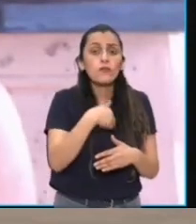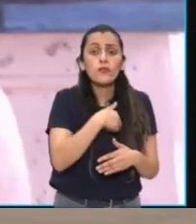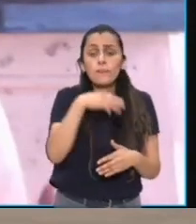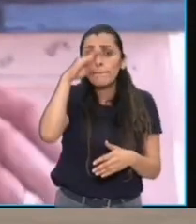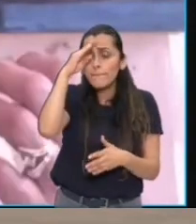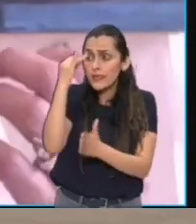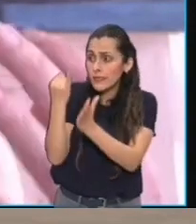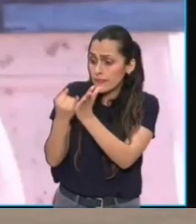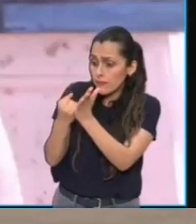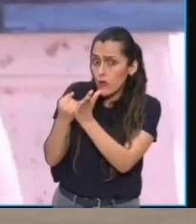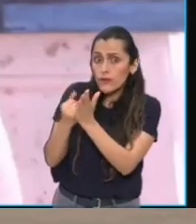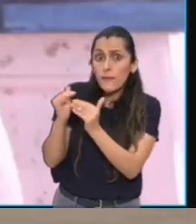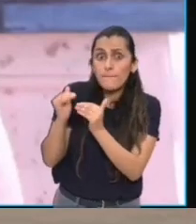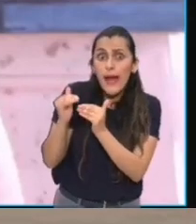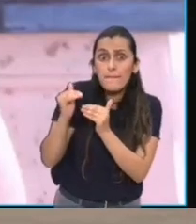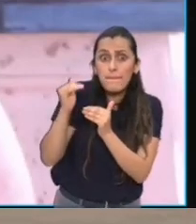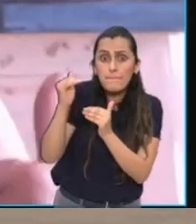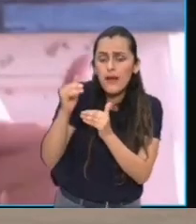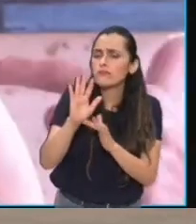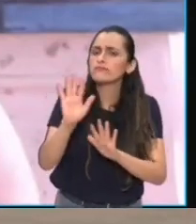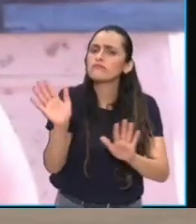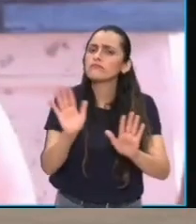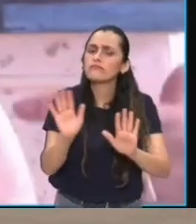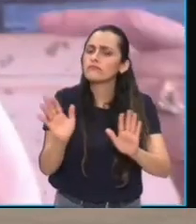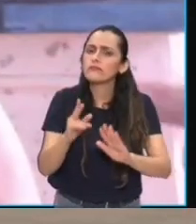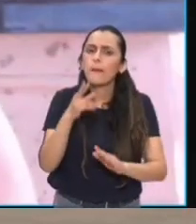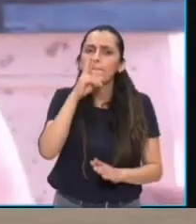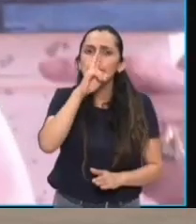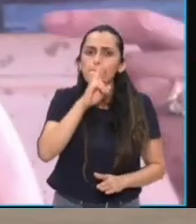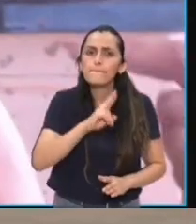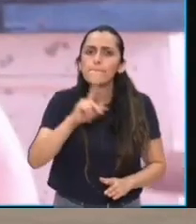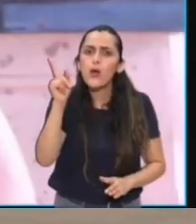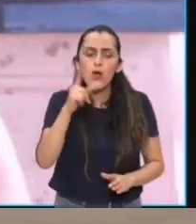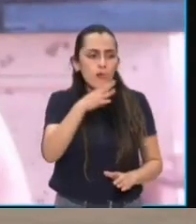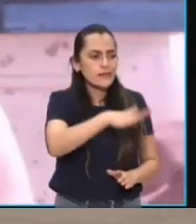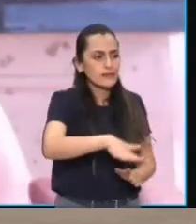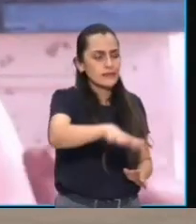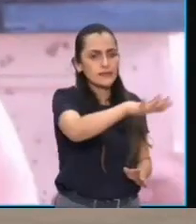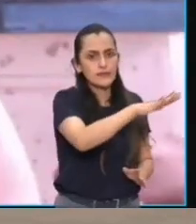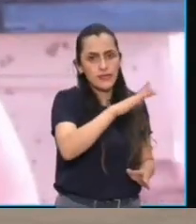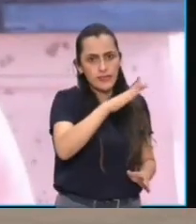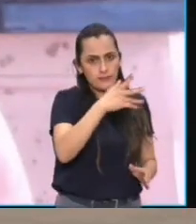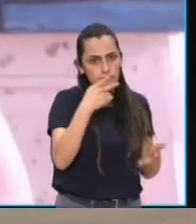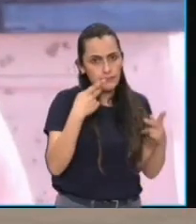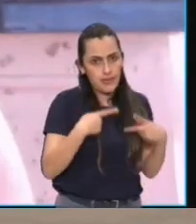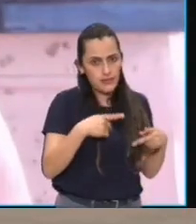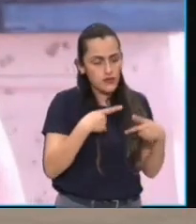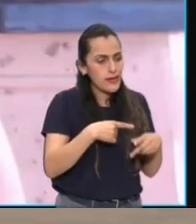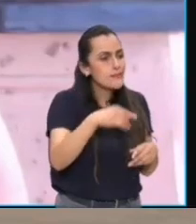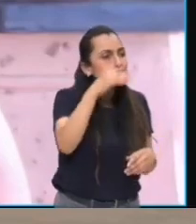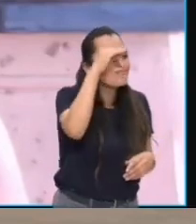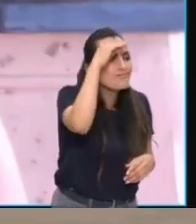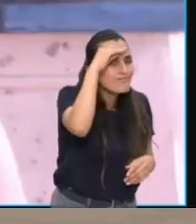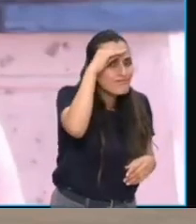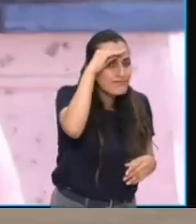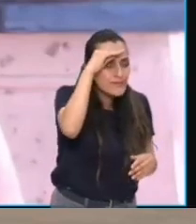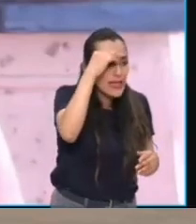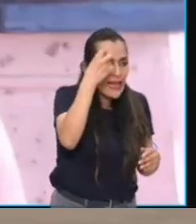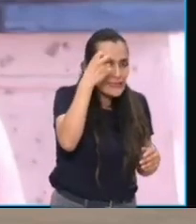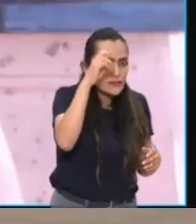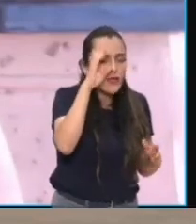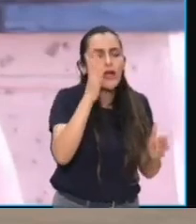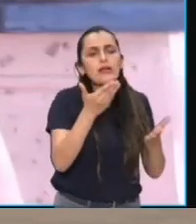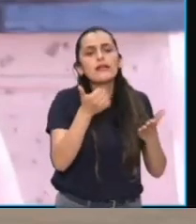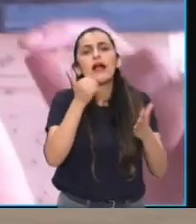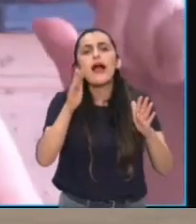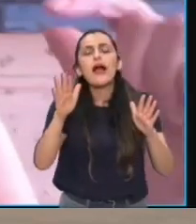se necesita volver a esa cultura de hacer a la población que piense. Hoy vivimos mucho hacia afuera de lo que nos dicen,